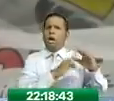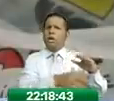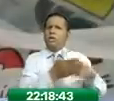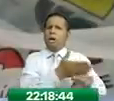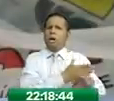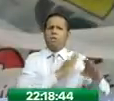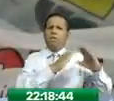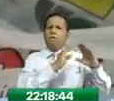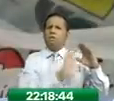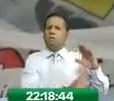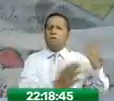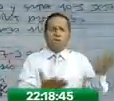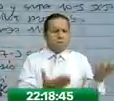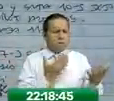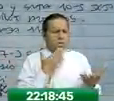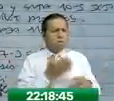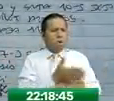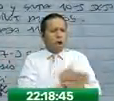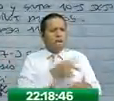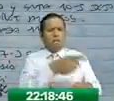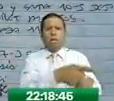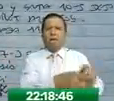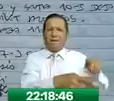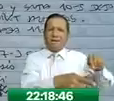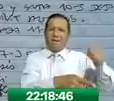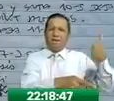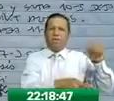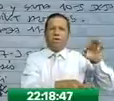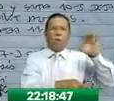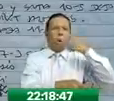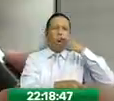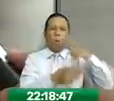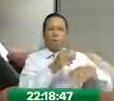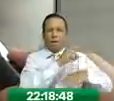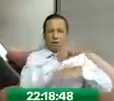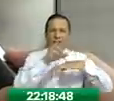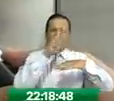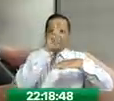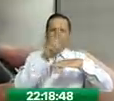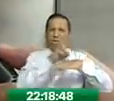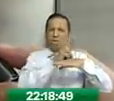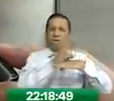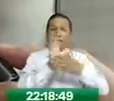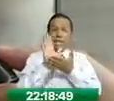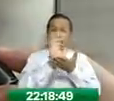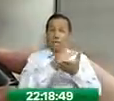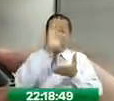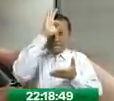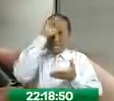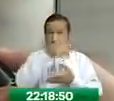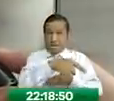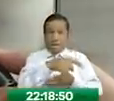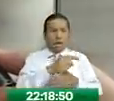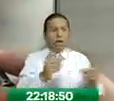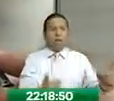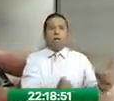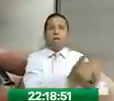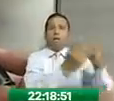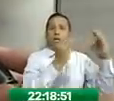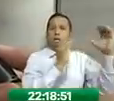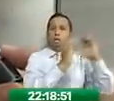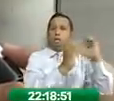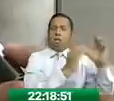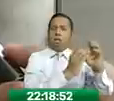habría reunido con el expresidente del directorio del IES, Paul Granda. Él tiene que proporcionar la información a la fiscalía, pero sobre hechos